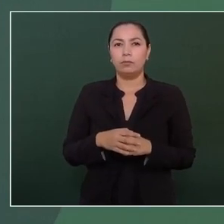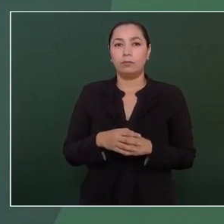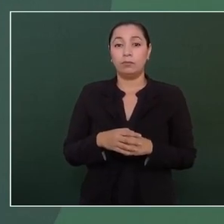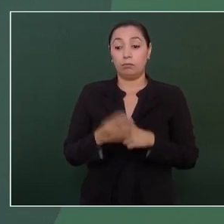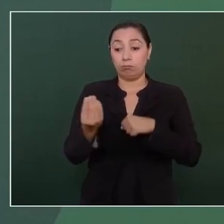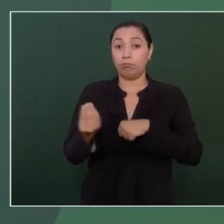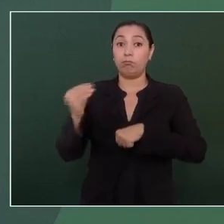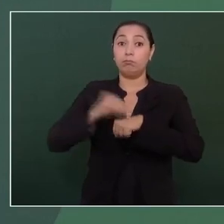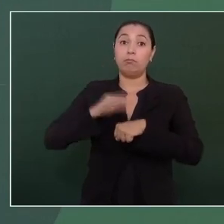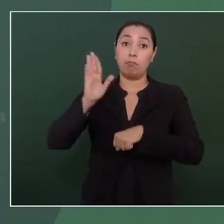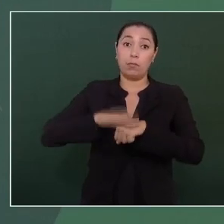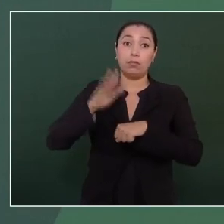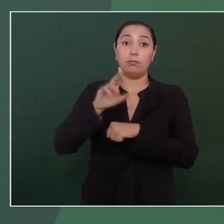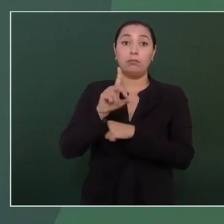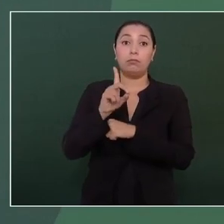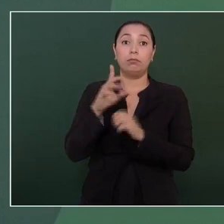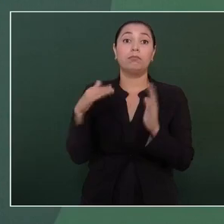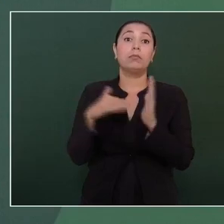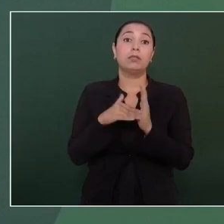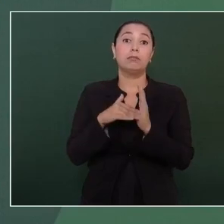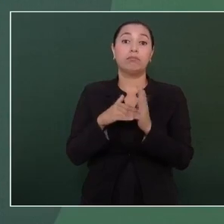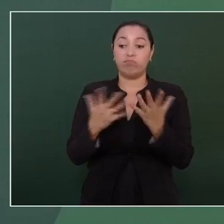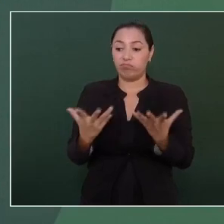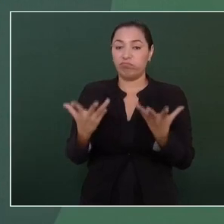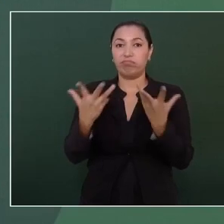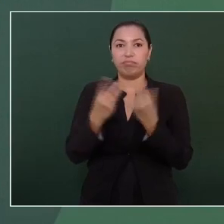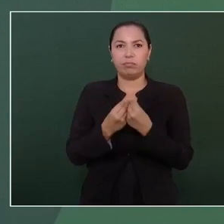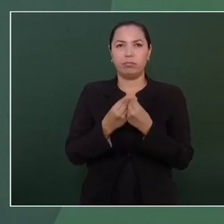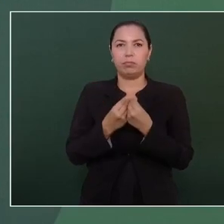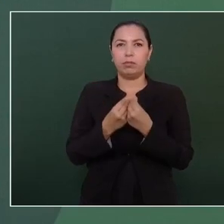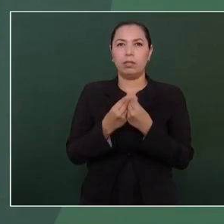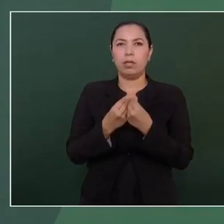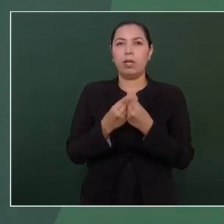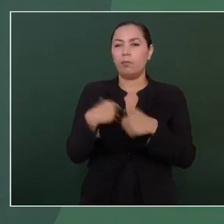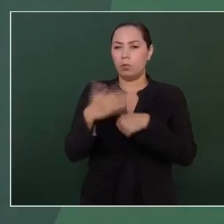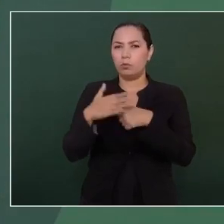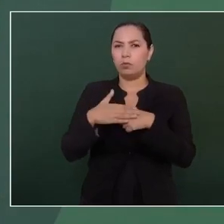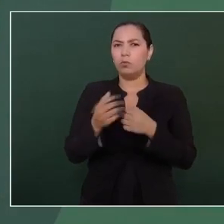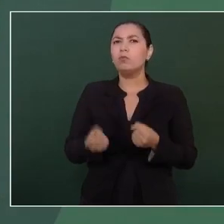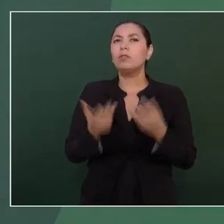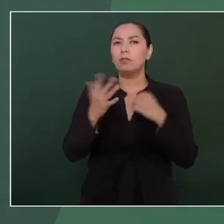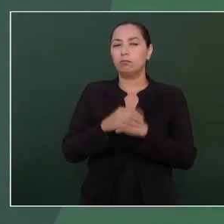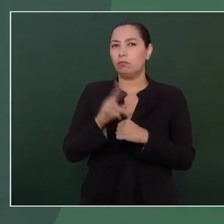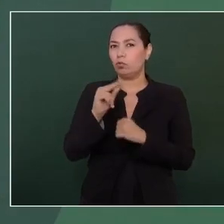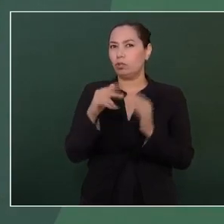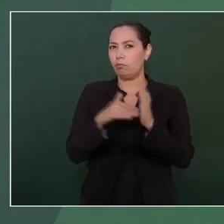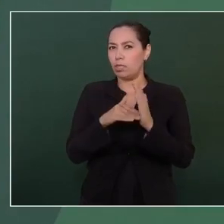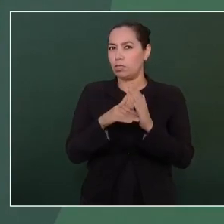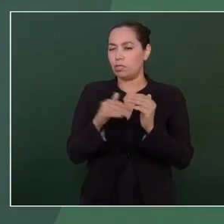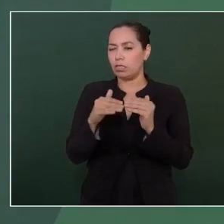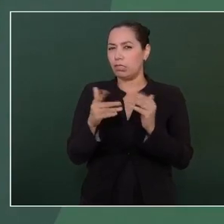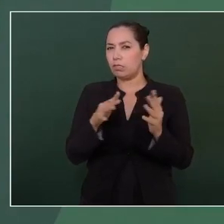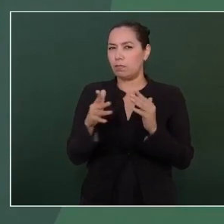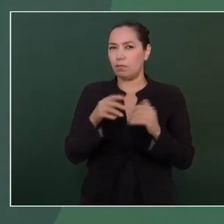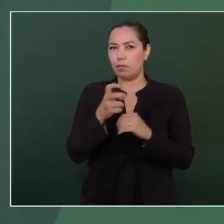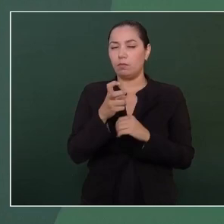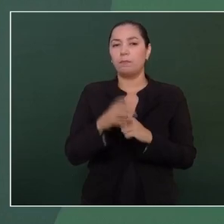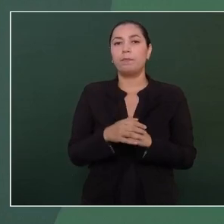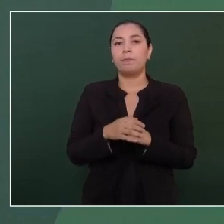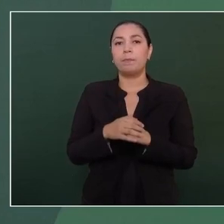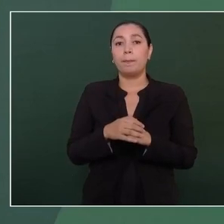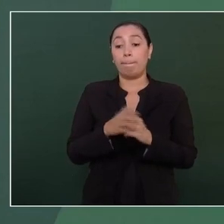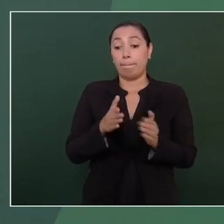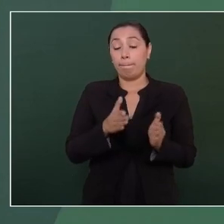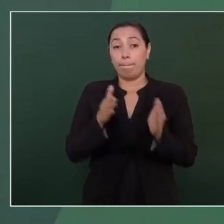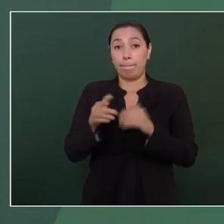30,000 más, o sea, van a ser como 80,000. En el caso del nivel